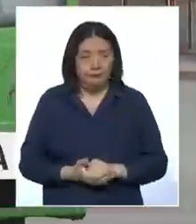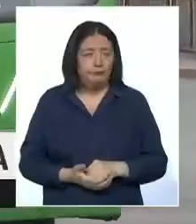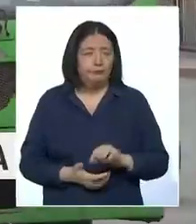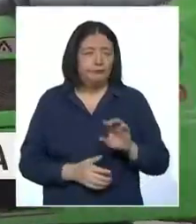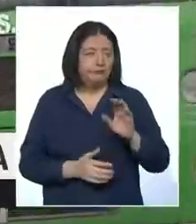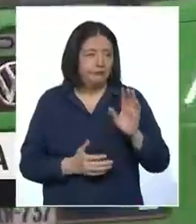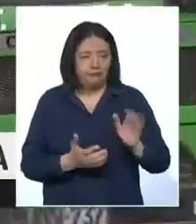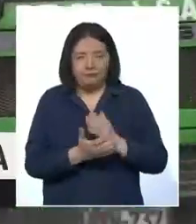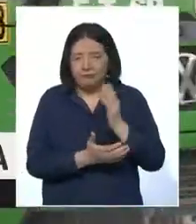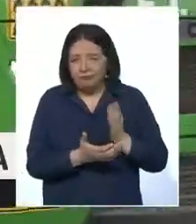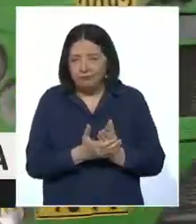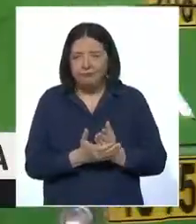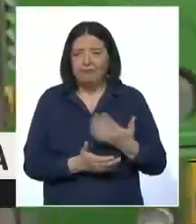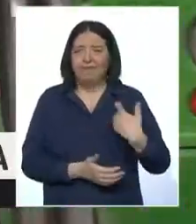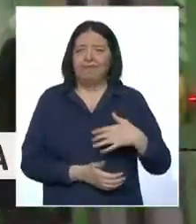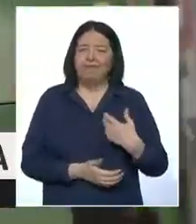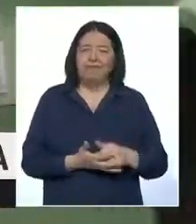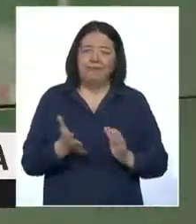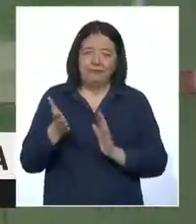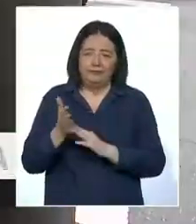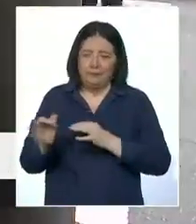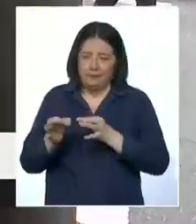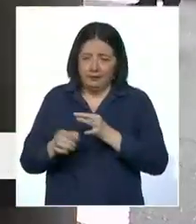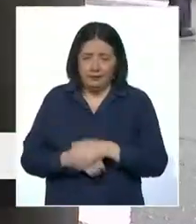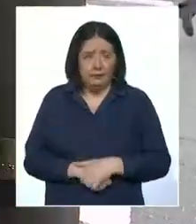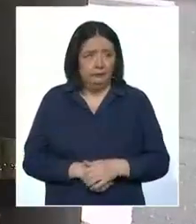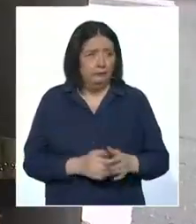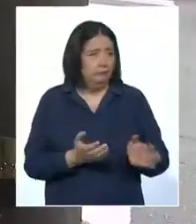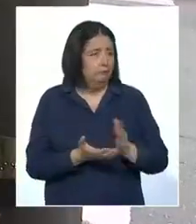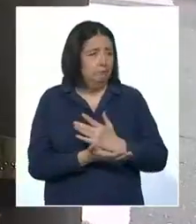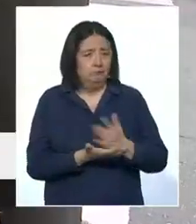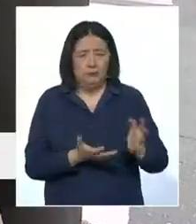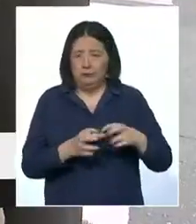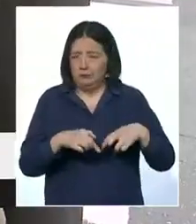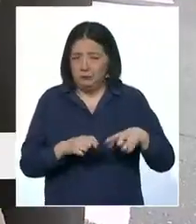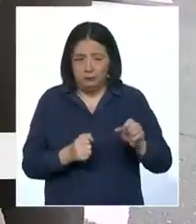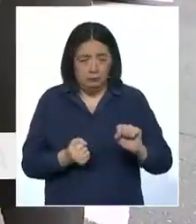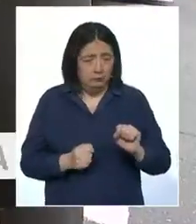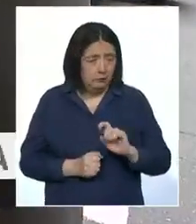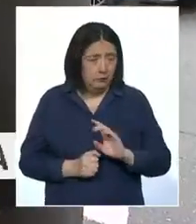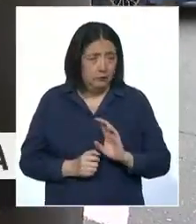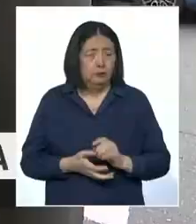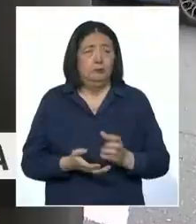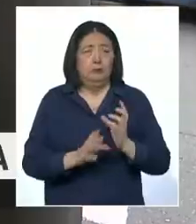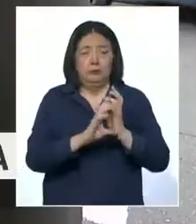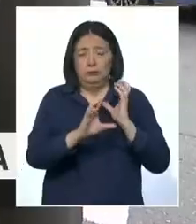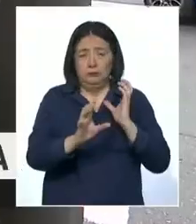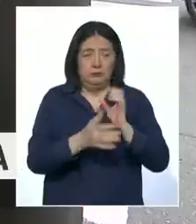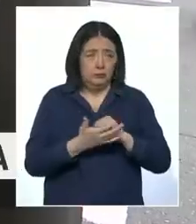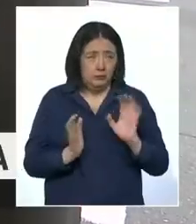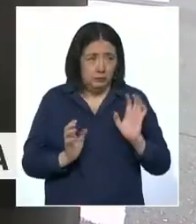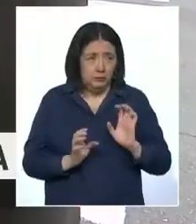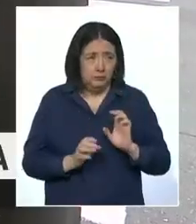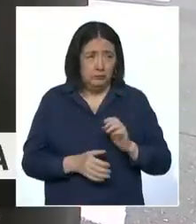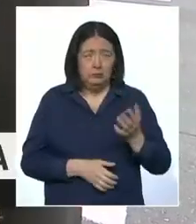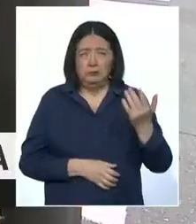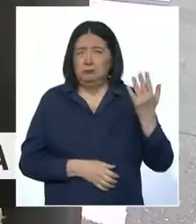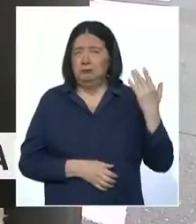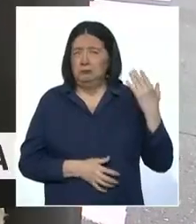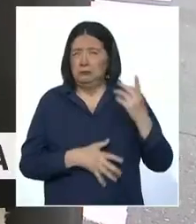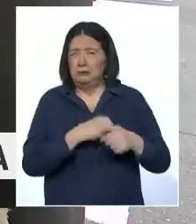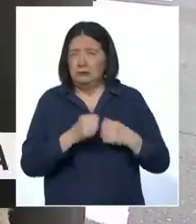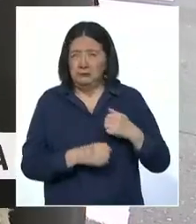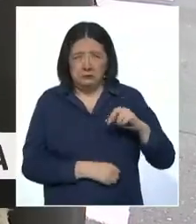hay una problemática que resalta la Defensoría. No se dan autorizaciones para el transporte de público de personas desde los